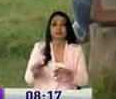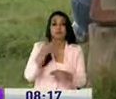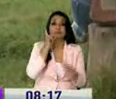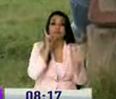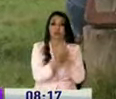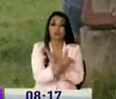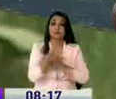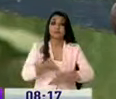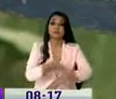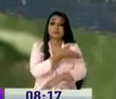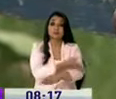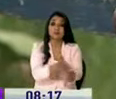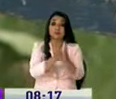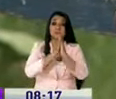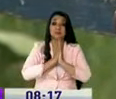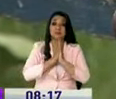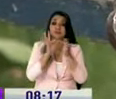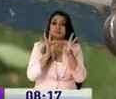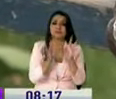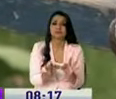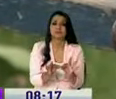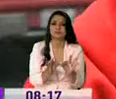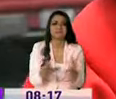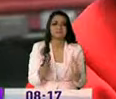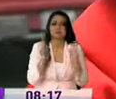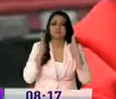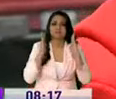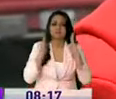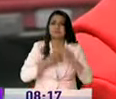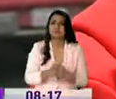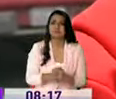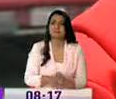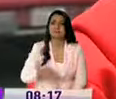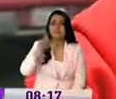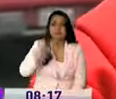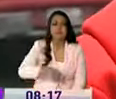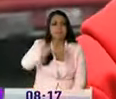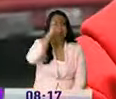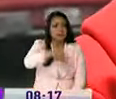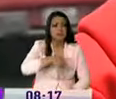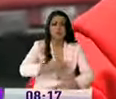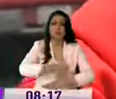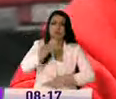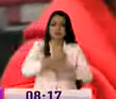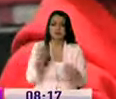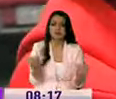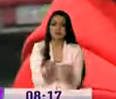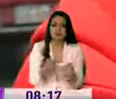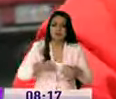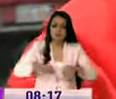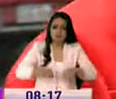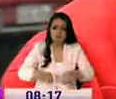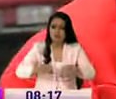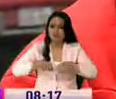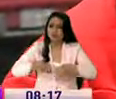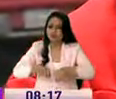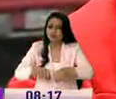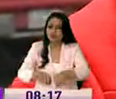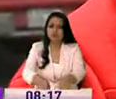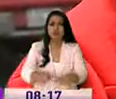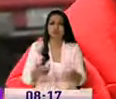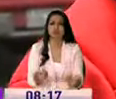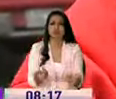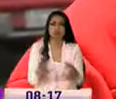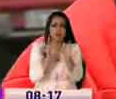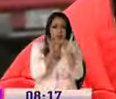sus solicitudes, el mantenimiento no llega. No se necesita que vengan a cortar, que vengan a aumentar el